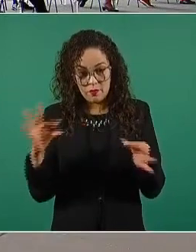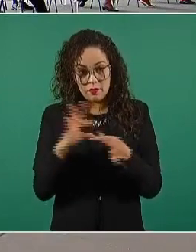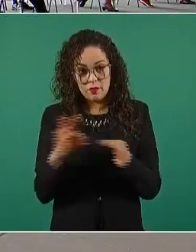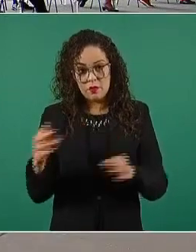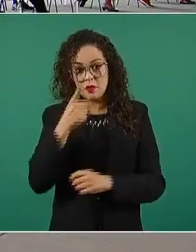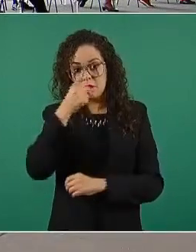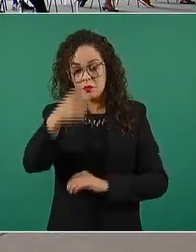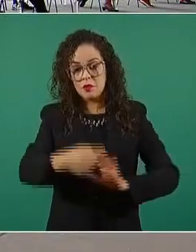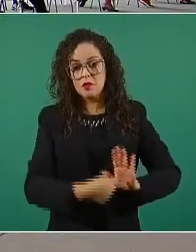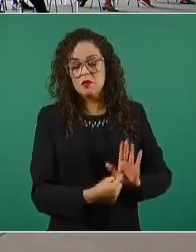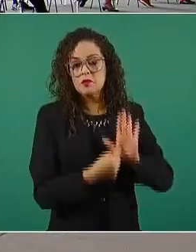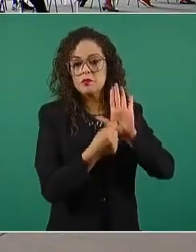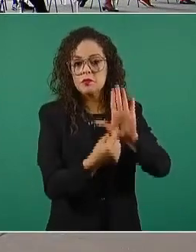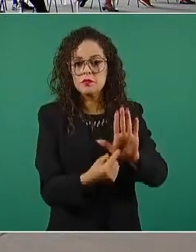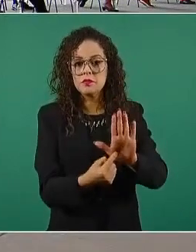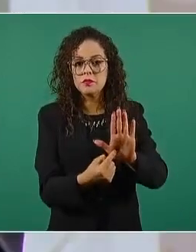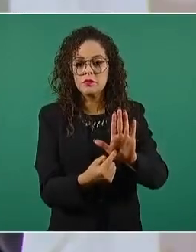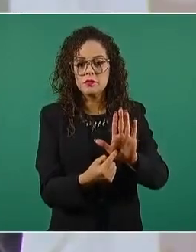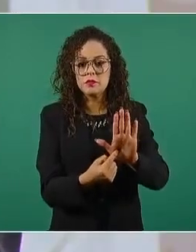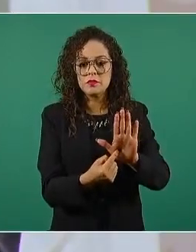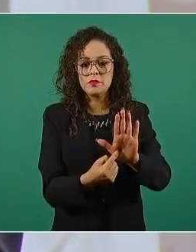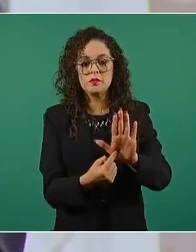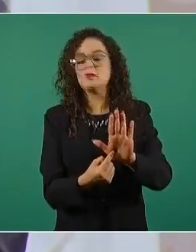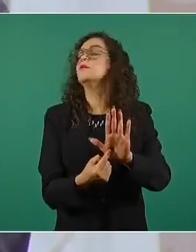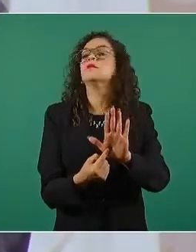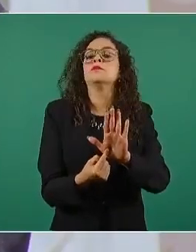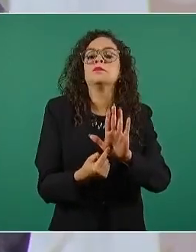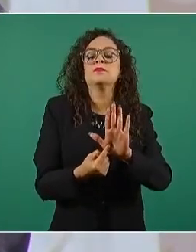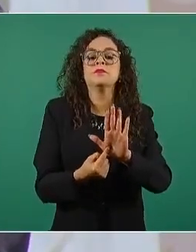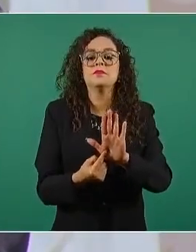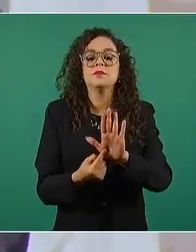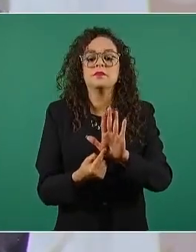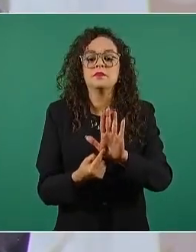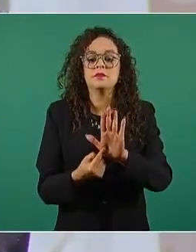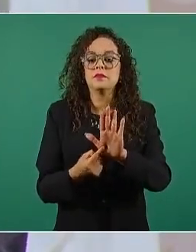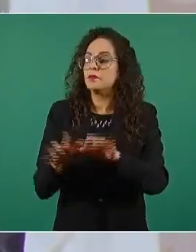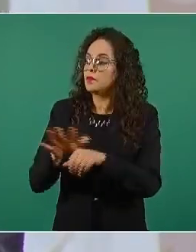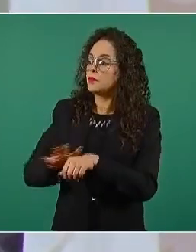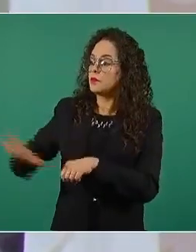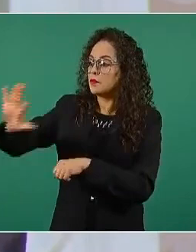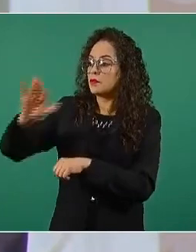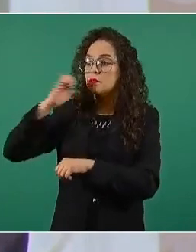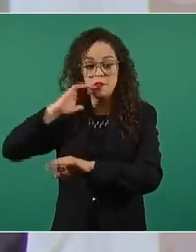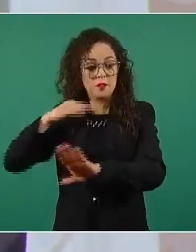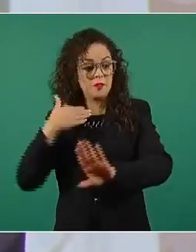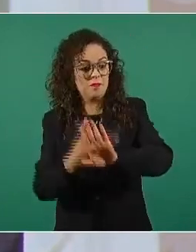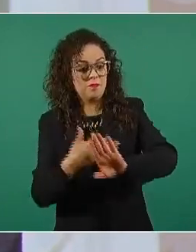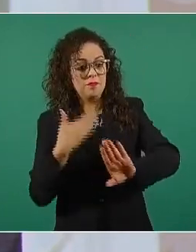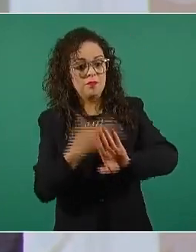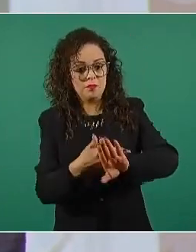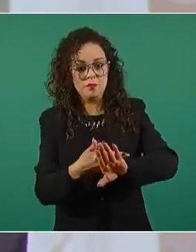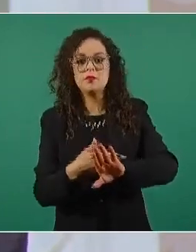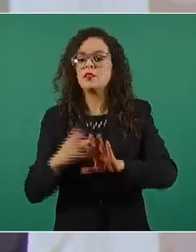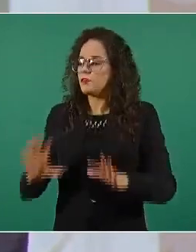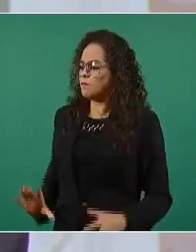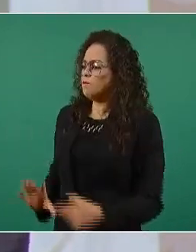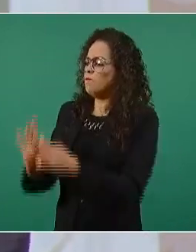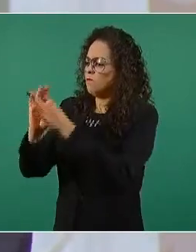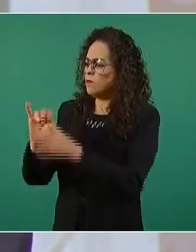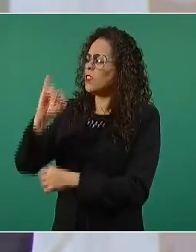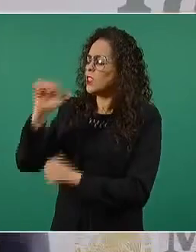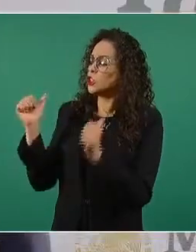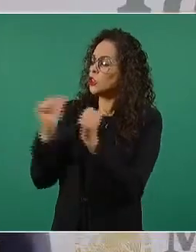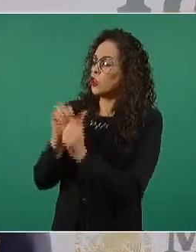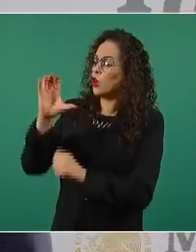reflejan que sus opositores se sumaron a Cortés y a sus huestes